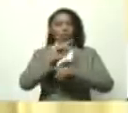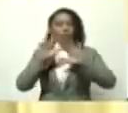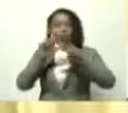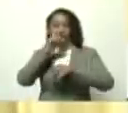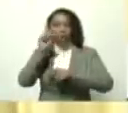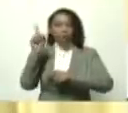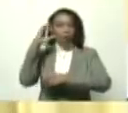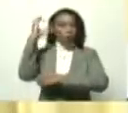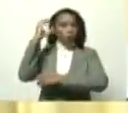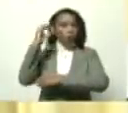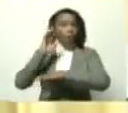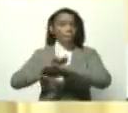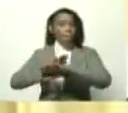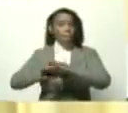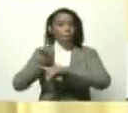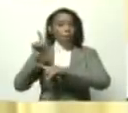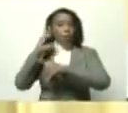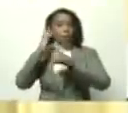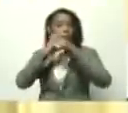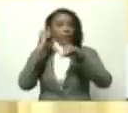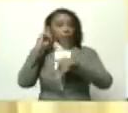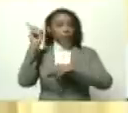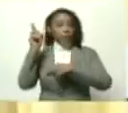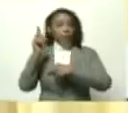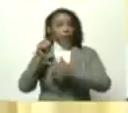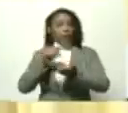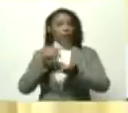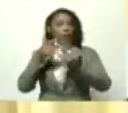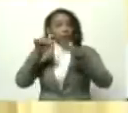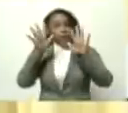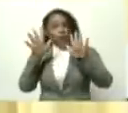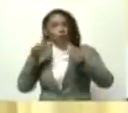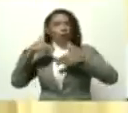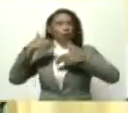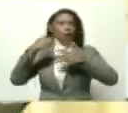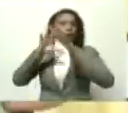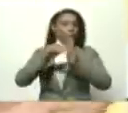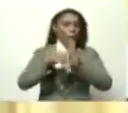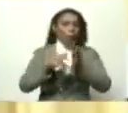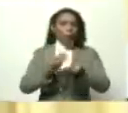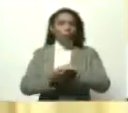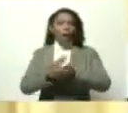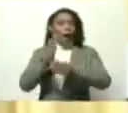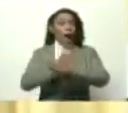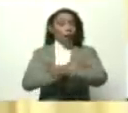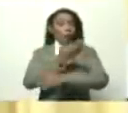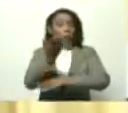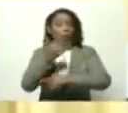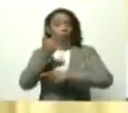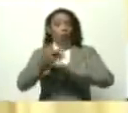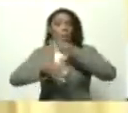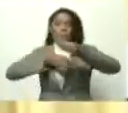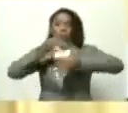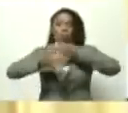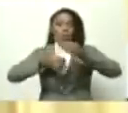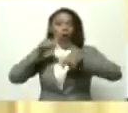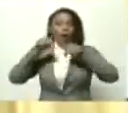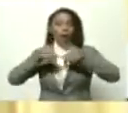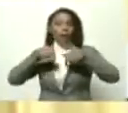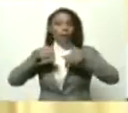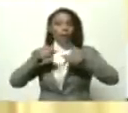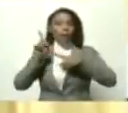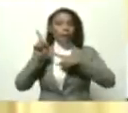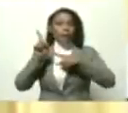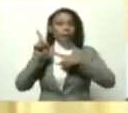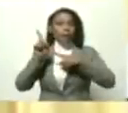en Colombia, en Tibú, por presunto robo. Ante lo que usted ha planteado en esta